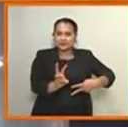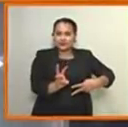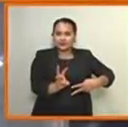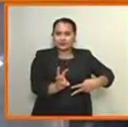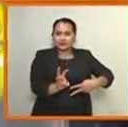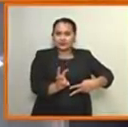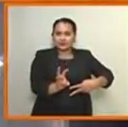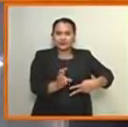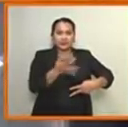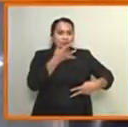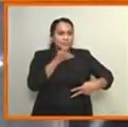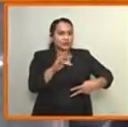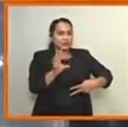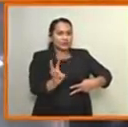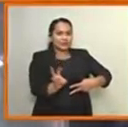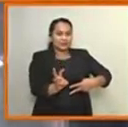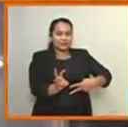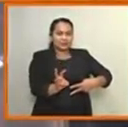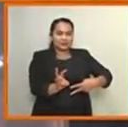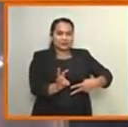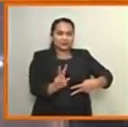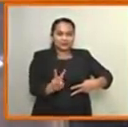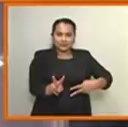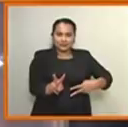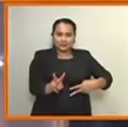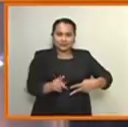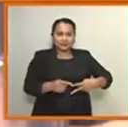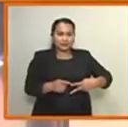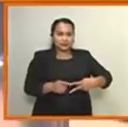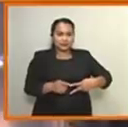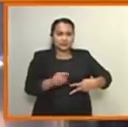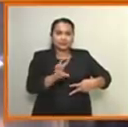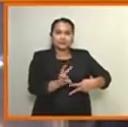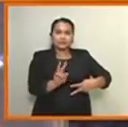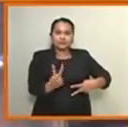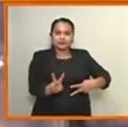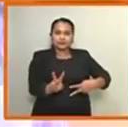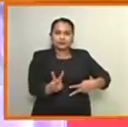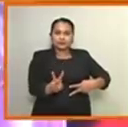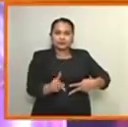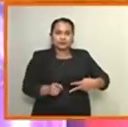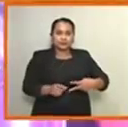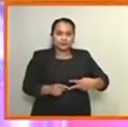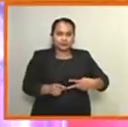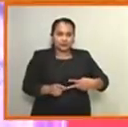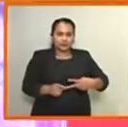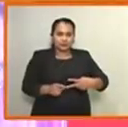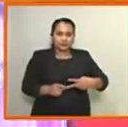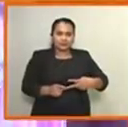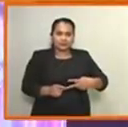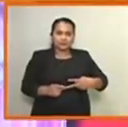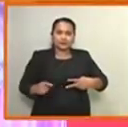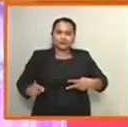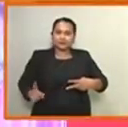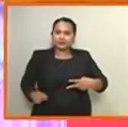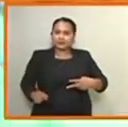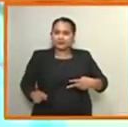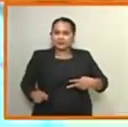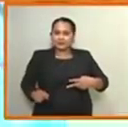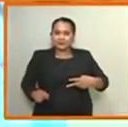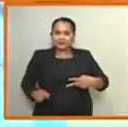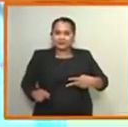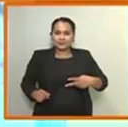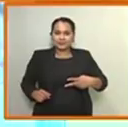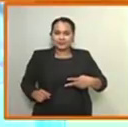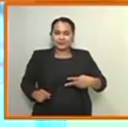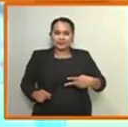dígito, mucha suerte. Porque es el 2, primer número ganador es el 62. Ahora conoceremos el segundo número ganador con